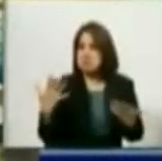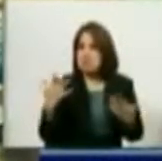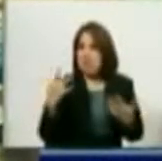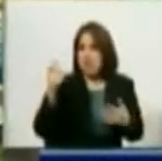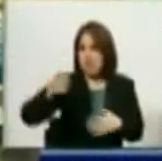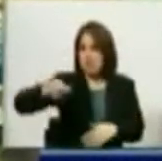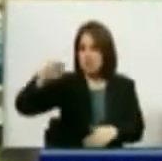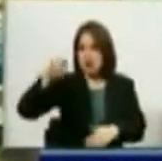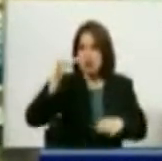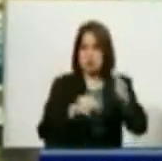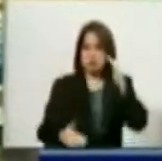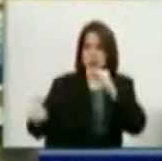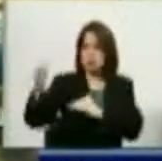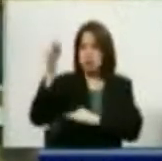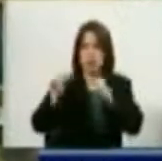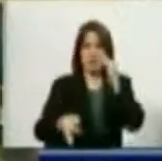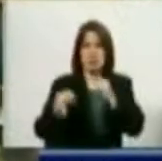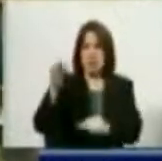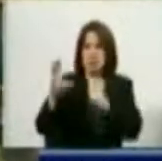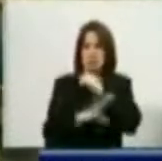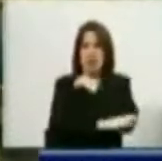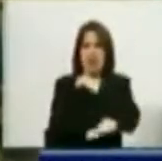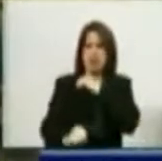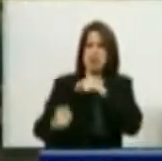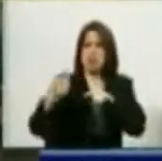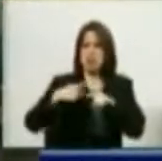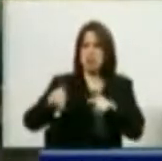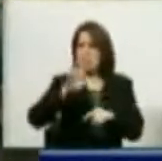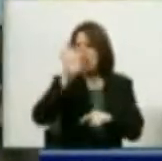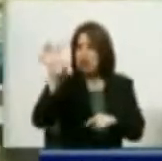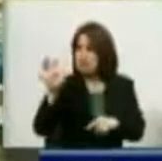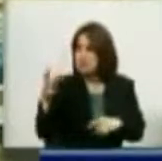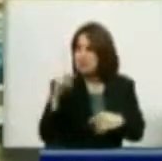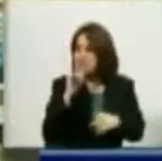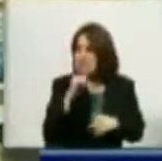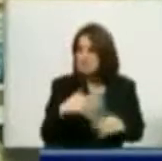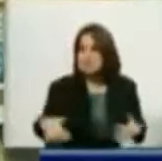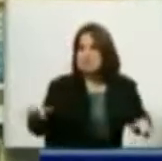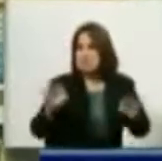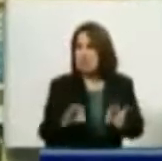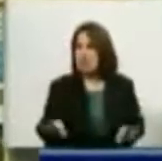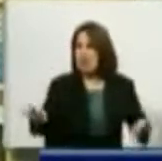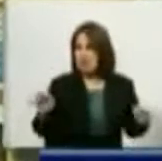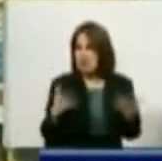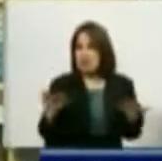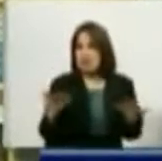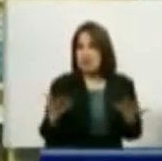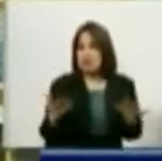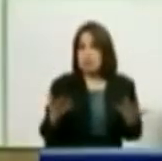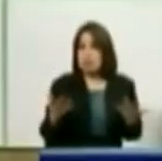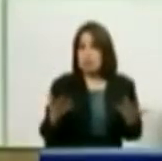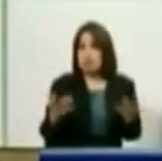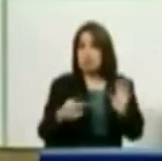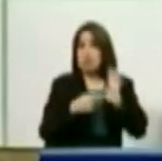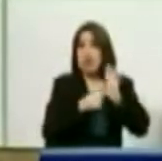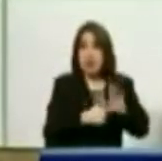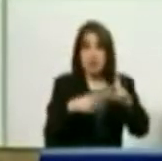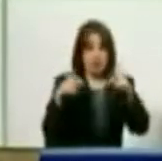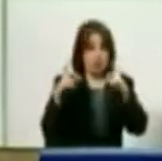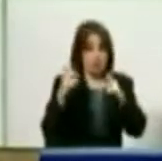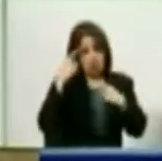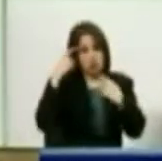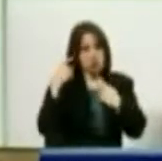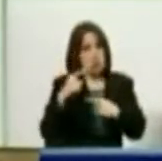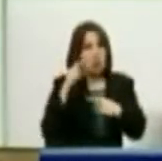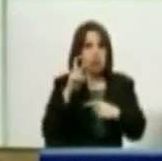ese de malandros en el exilio Dónde andará vean esto vean esta foto esta foto Habla por sí sola más